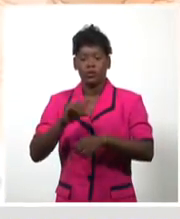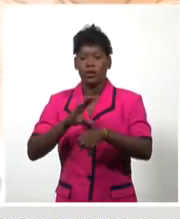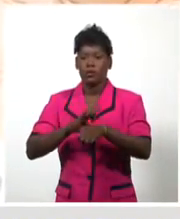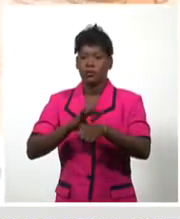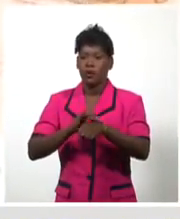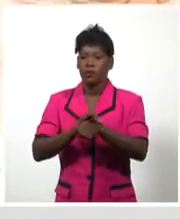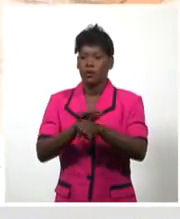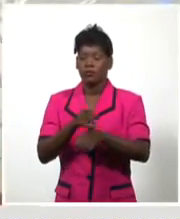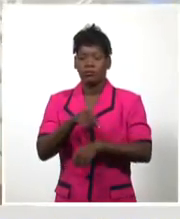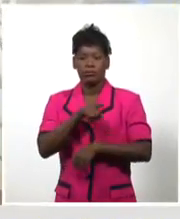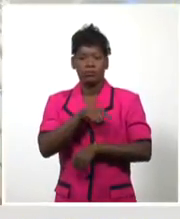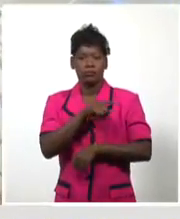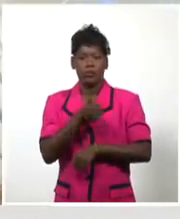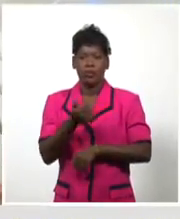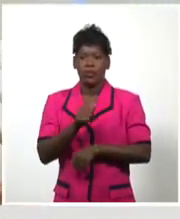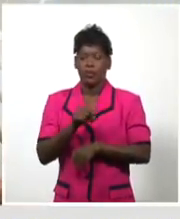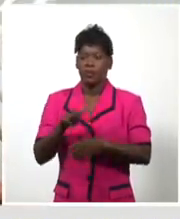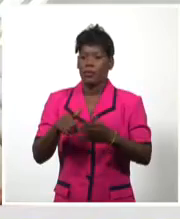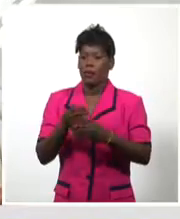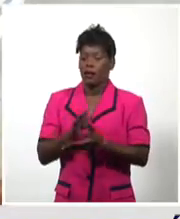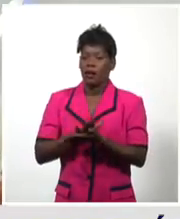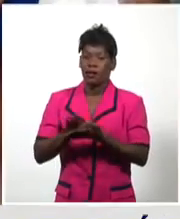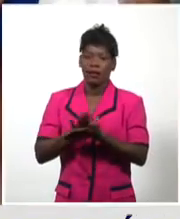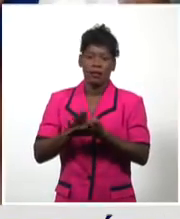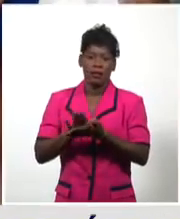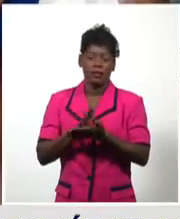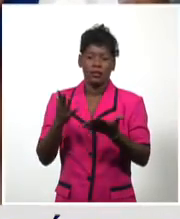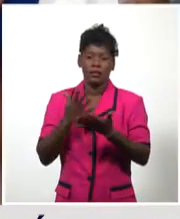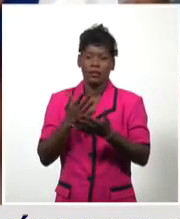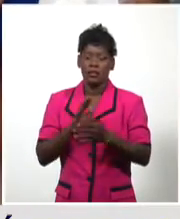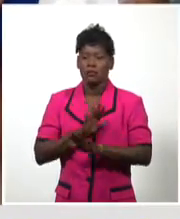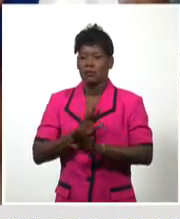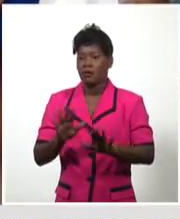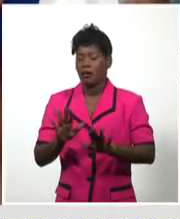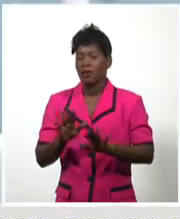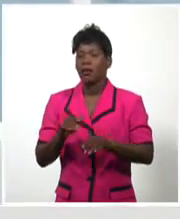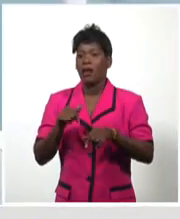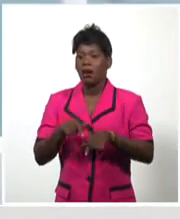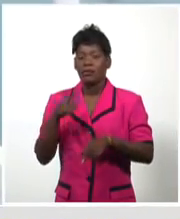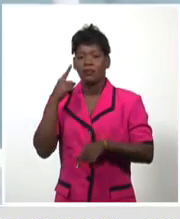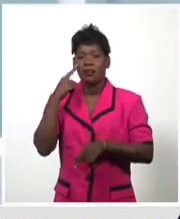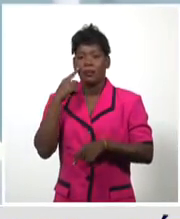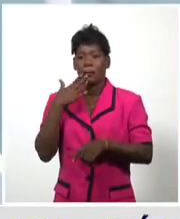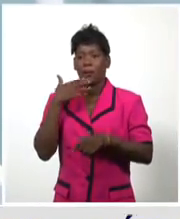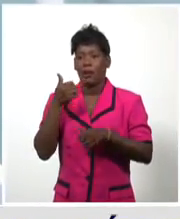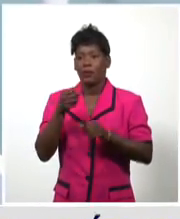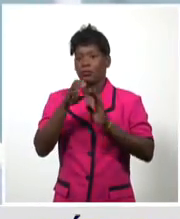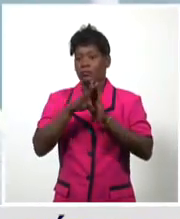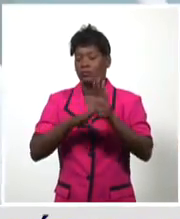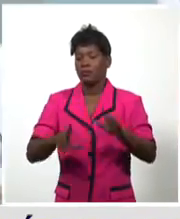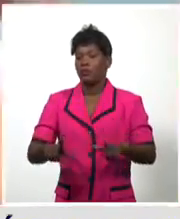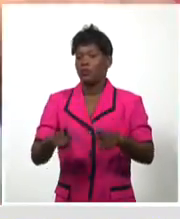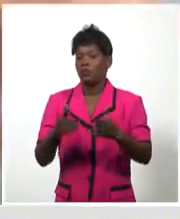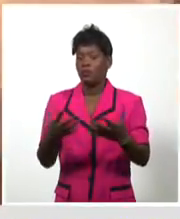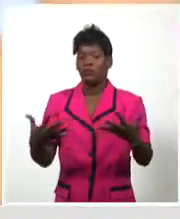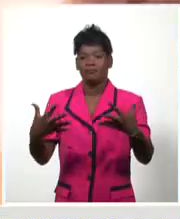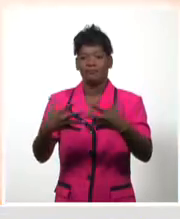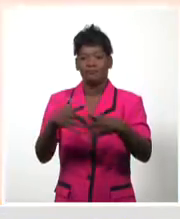días consecutivos. Una demostración de que además de la constancia y la ciencia, la solidaridad también